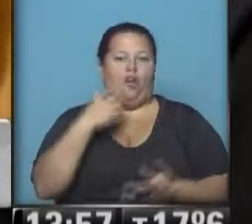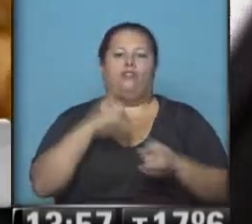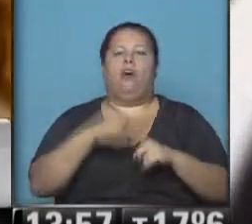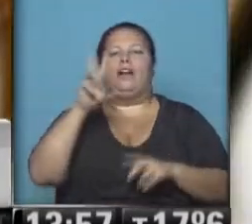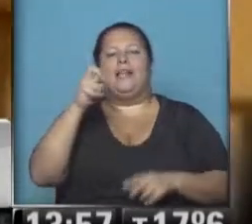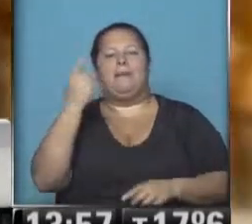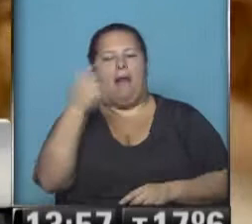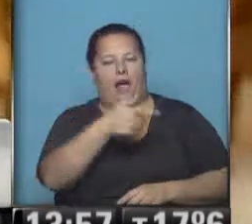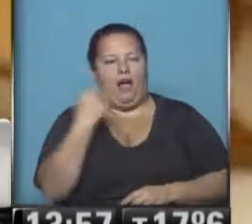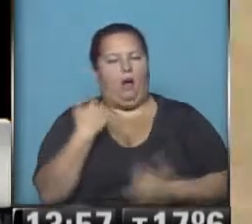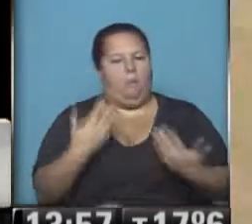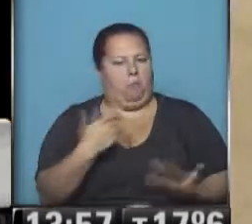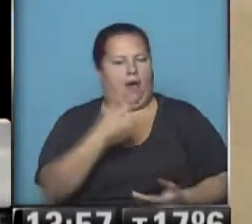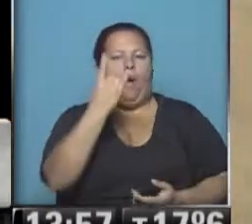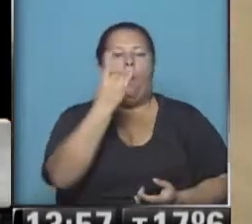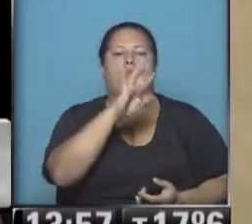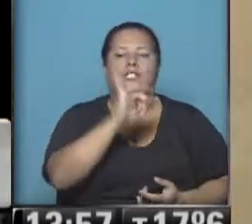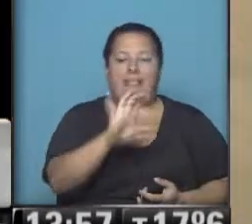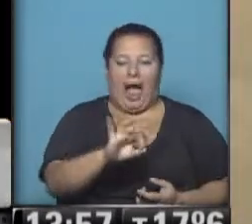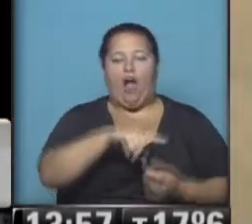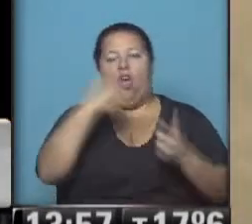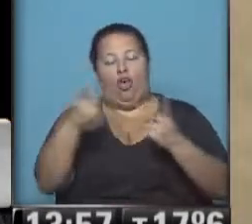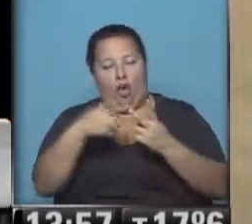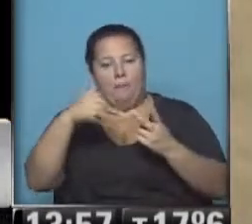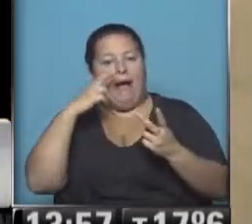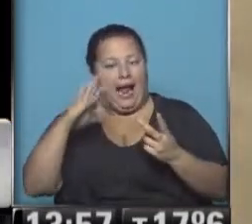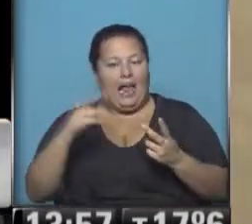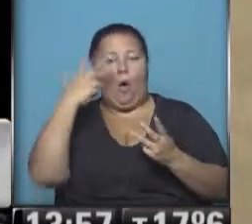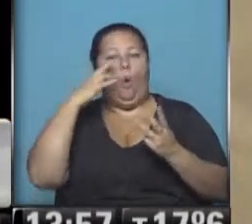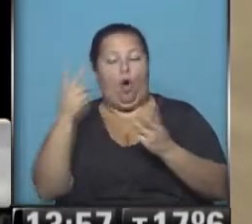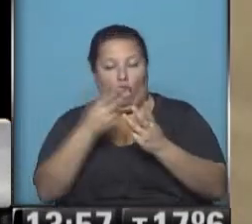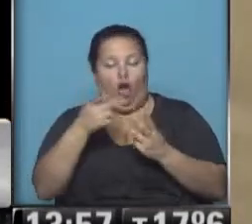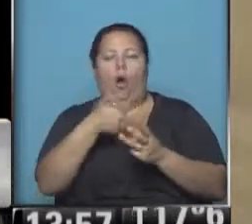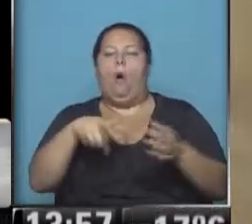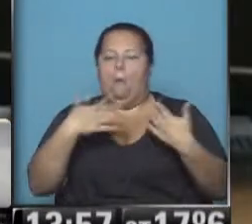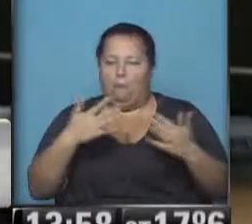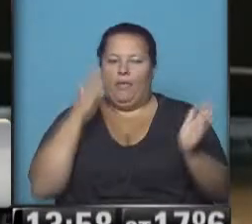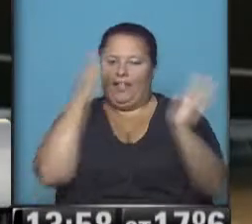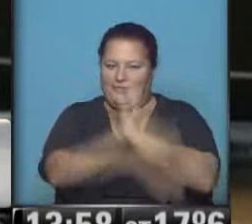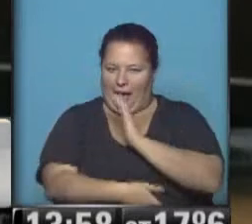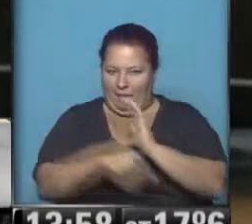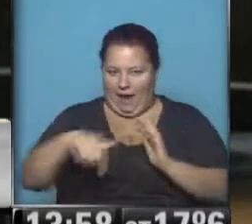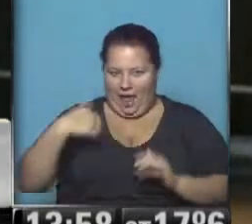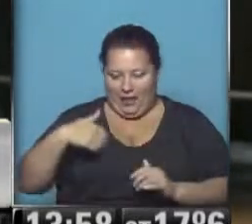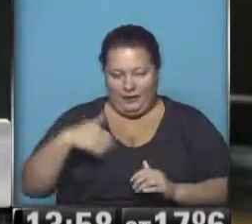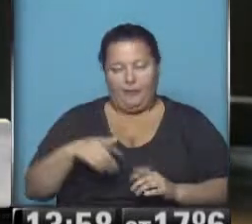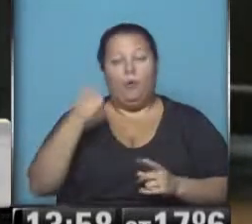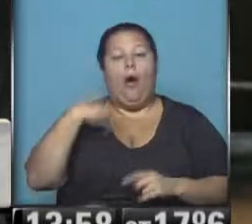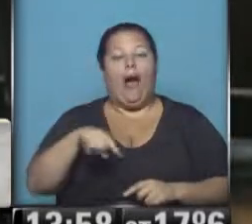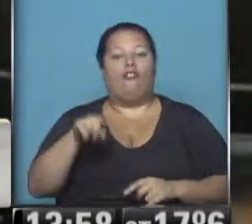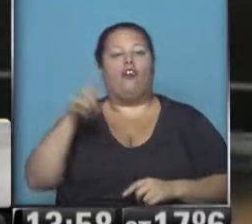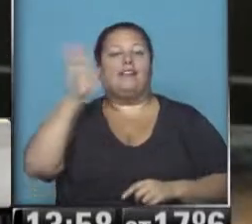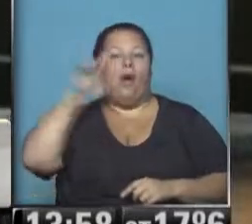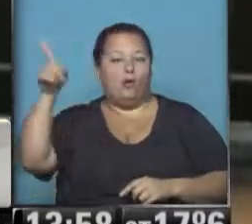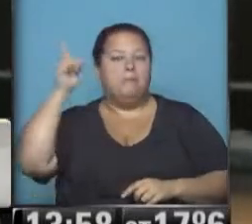económico que tienen tanto Bursaco como Hinkins, Mariano y Hugo Hinkins, para poder escapar del país una vez que los